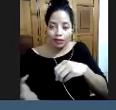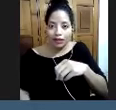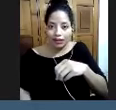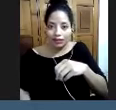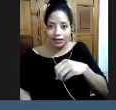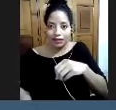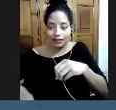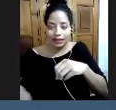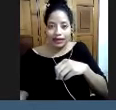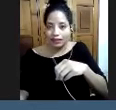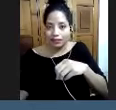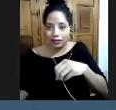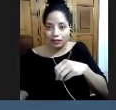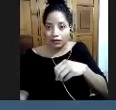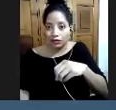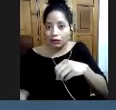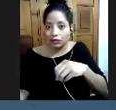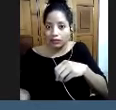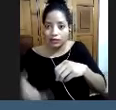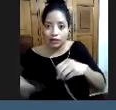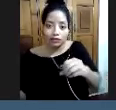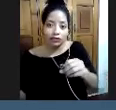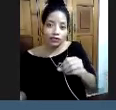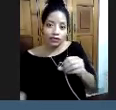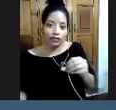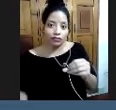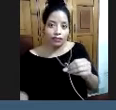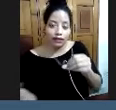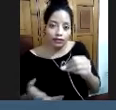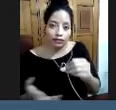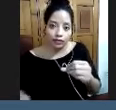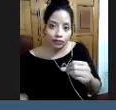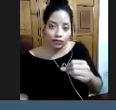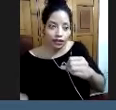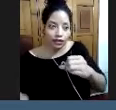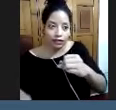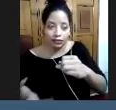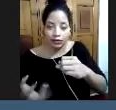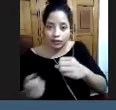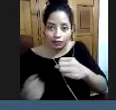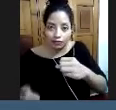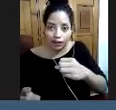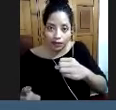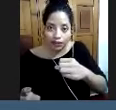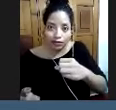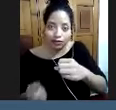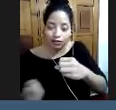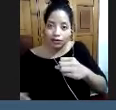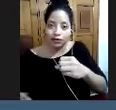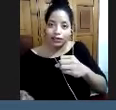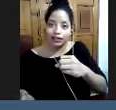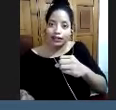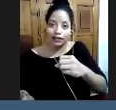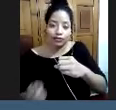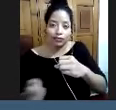o para que puedan hacer tareas de manera conjunta también con todo lo que eso implica cuando estamos en confinamiento, cuando estamos